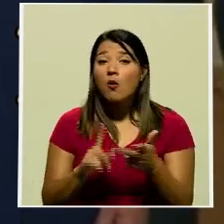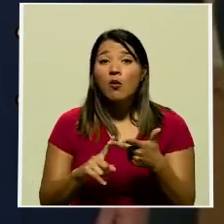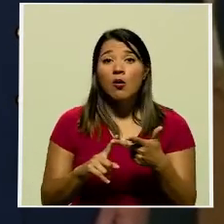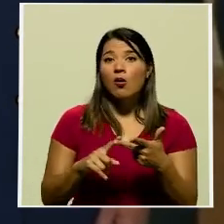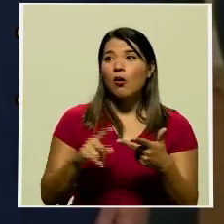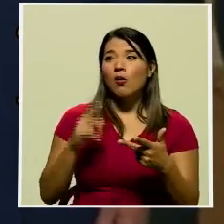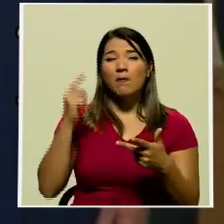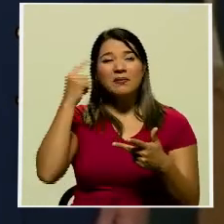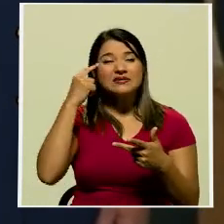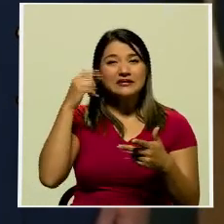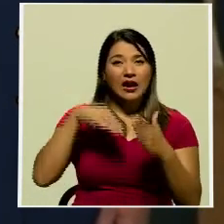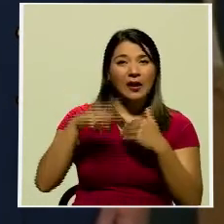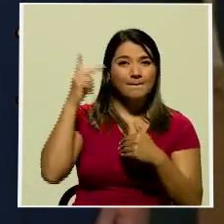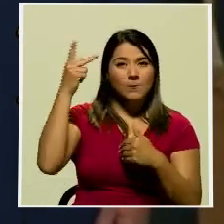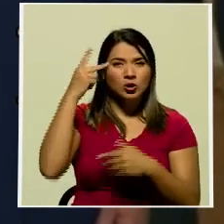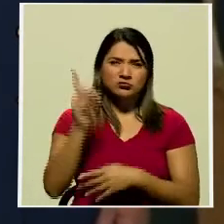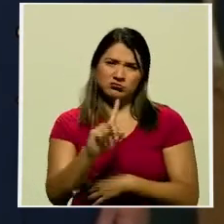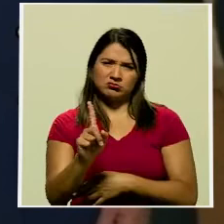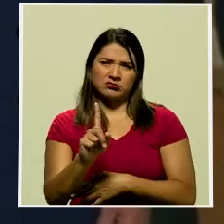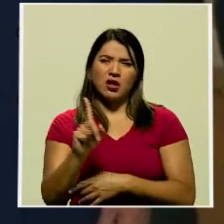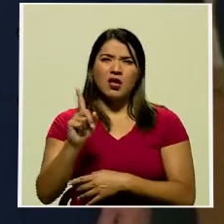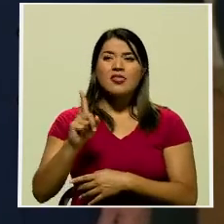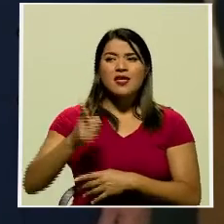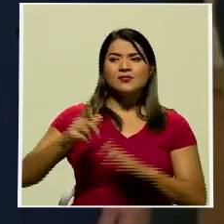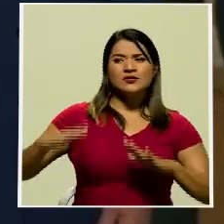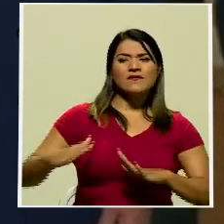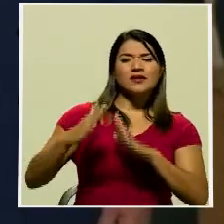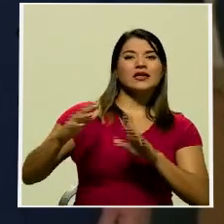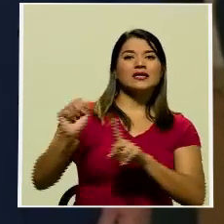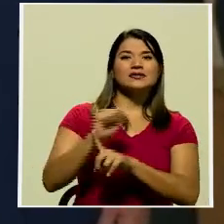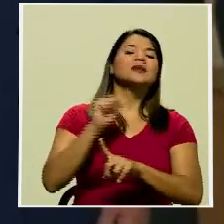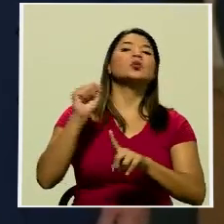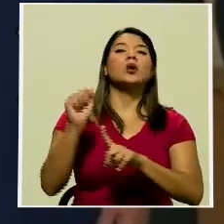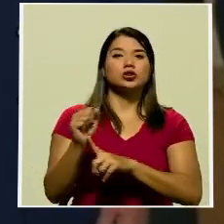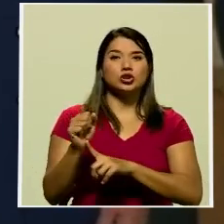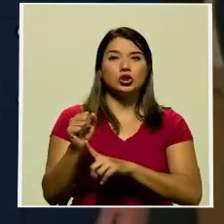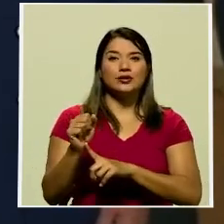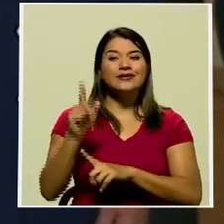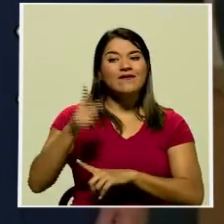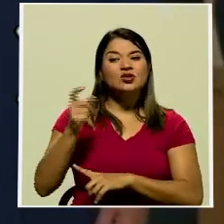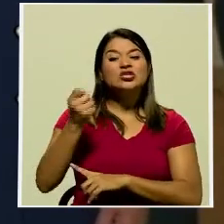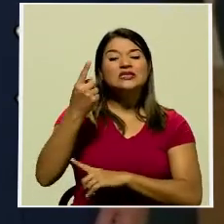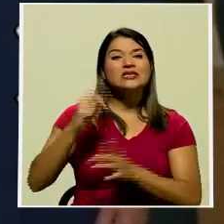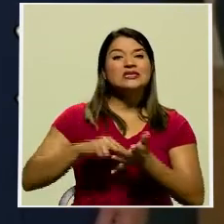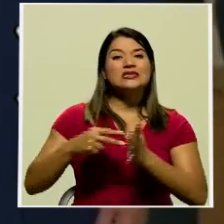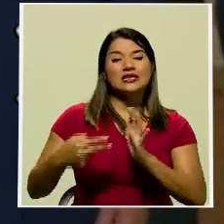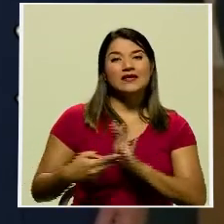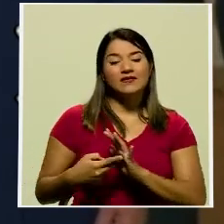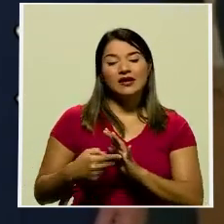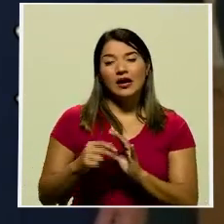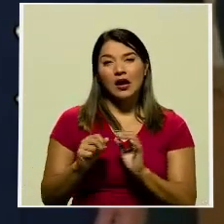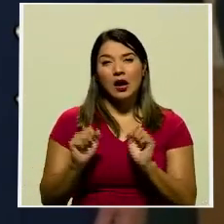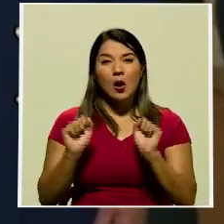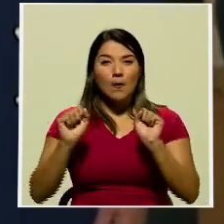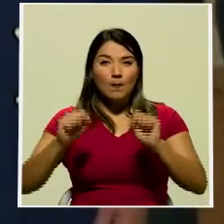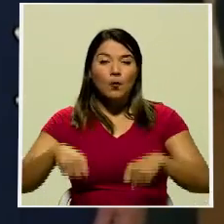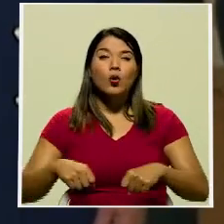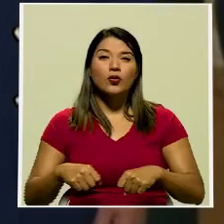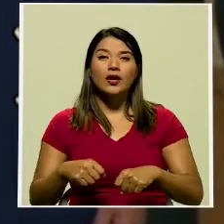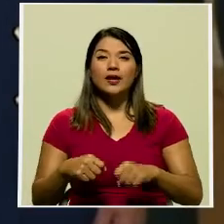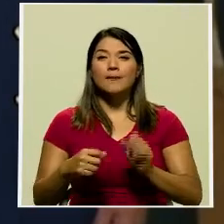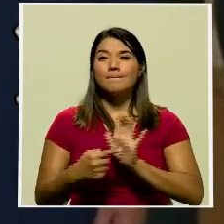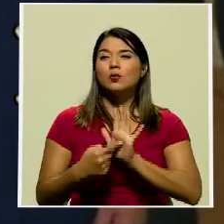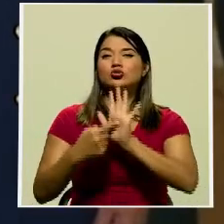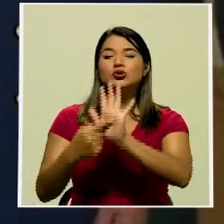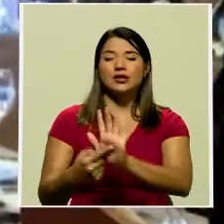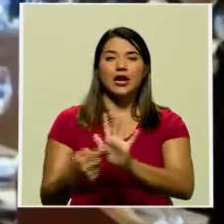politiquería. Que enfrentar esta situación significa consolidar la mejor versión de